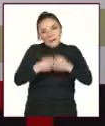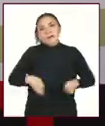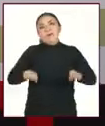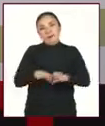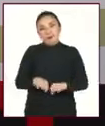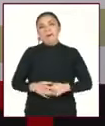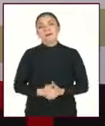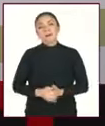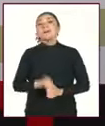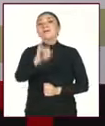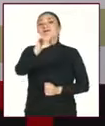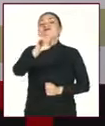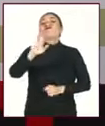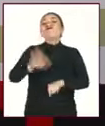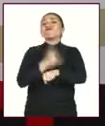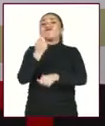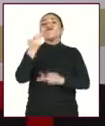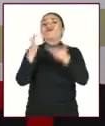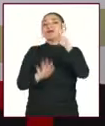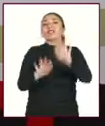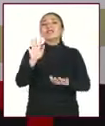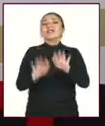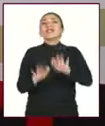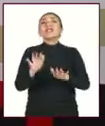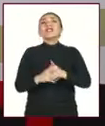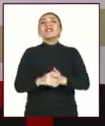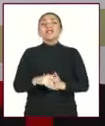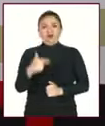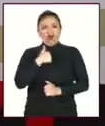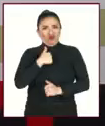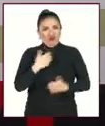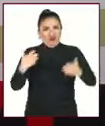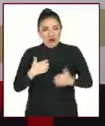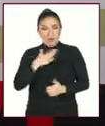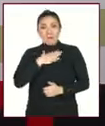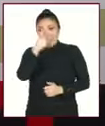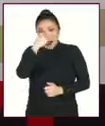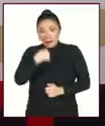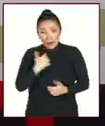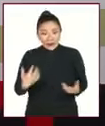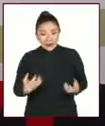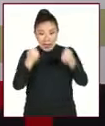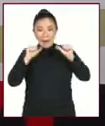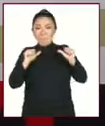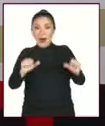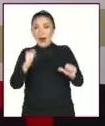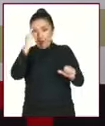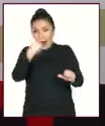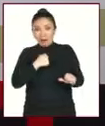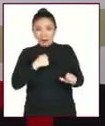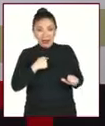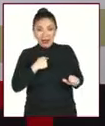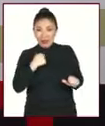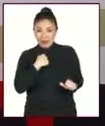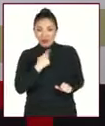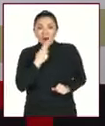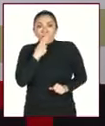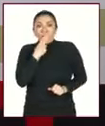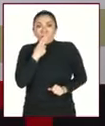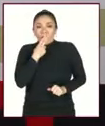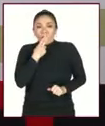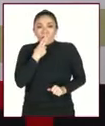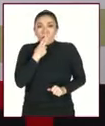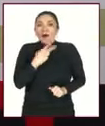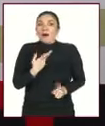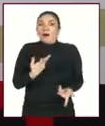porque pues muchas veces uno se quiere poner a salvo. Entonces, tratando de no